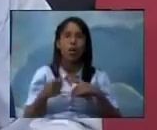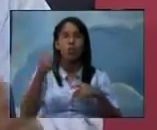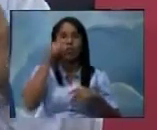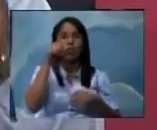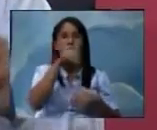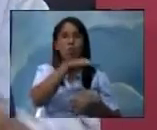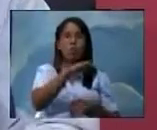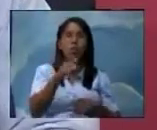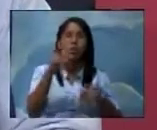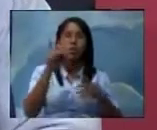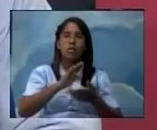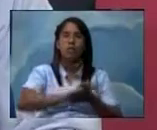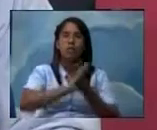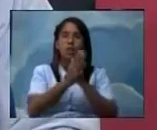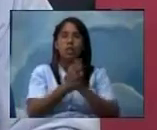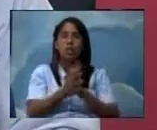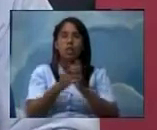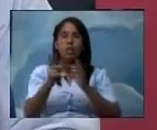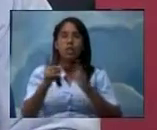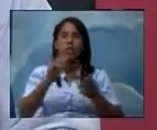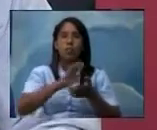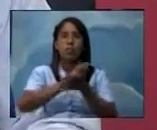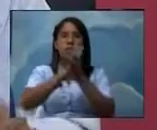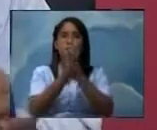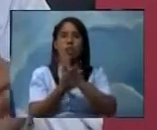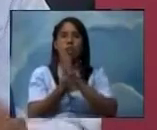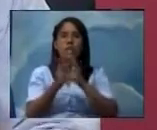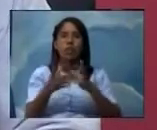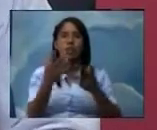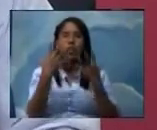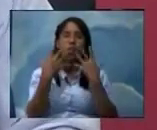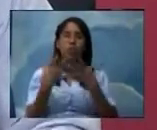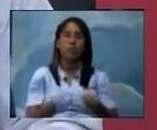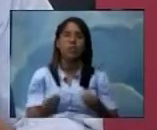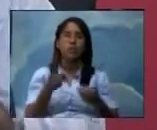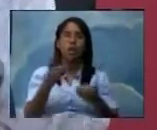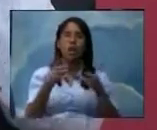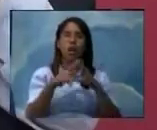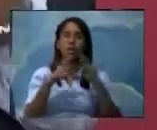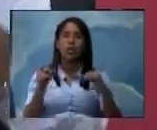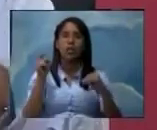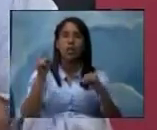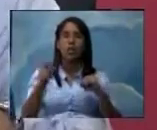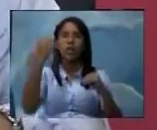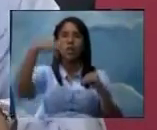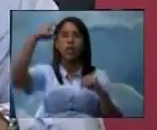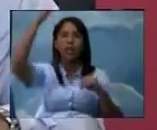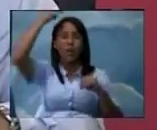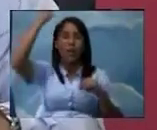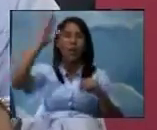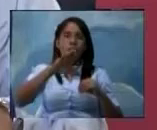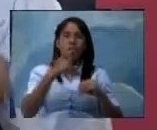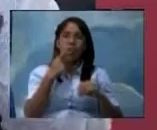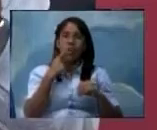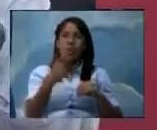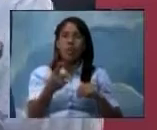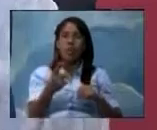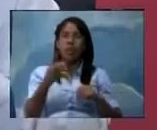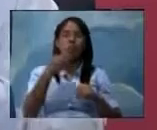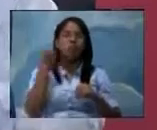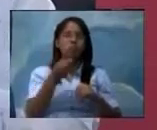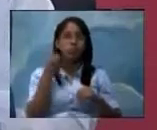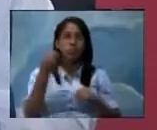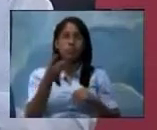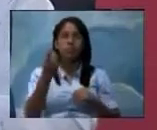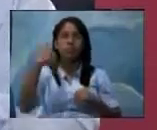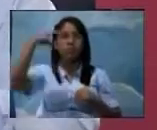pueblo. Desmenuzarán, oído esta palabra, desmenuzarán y consumirán a todos estos reinos. Lo está diciendo